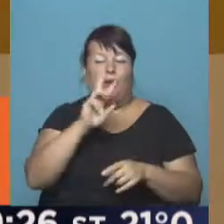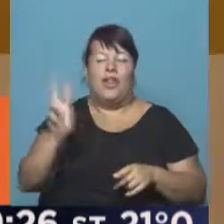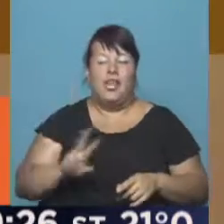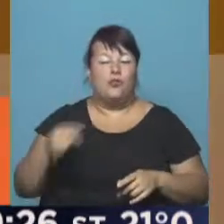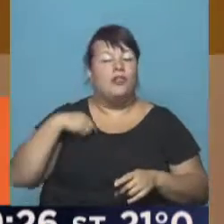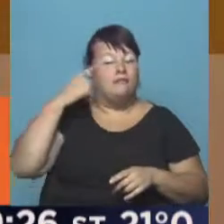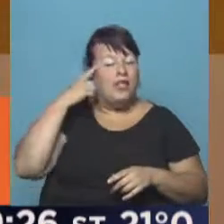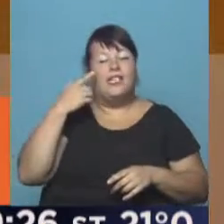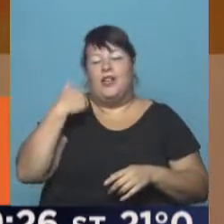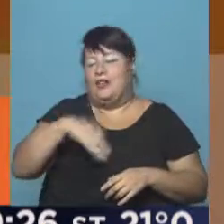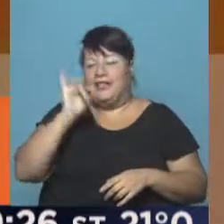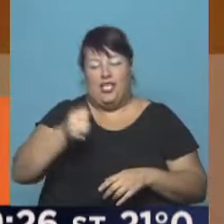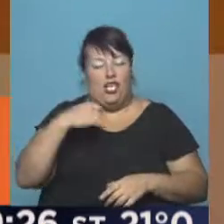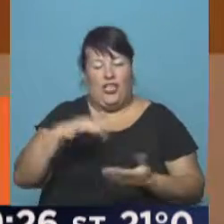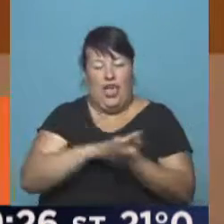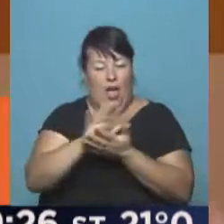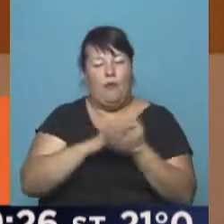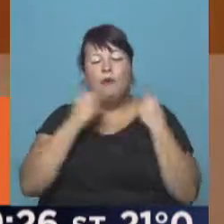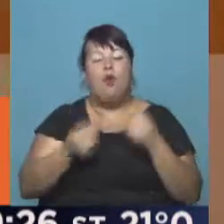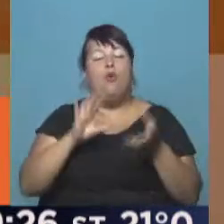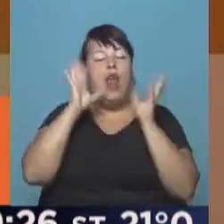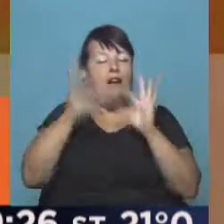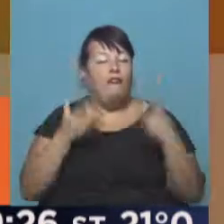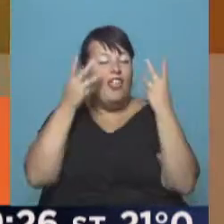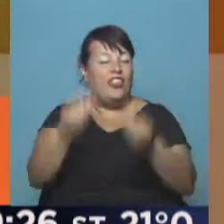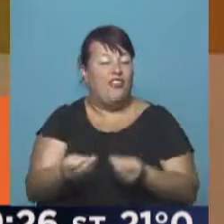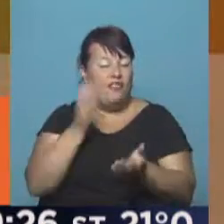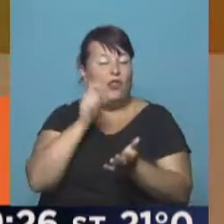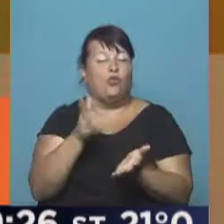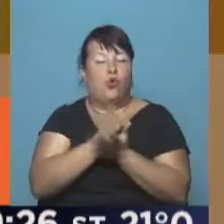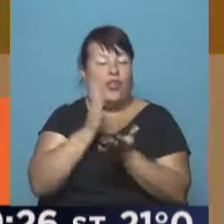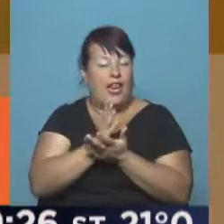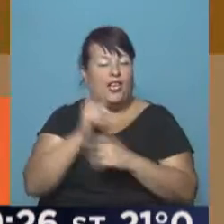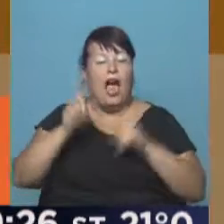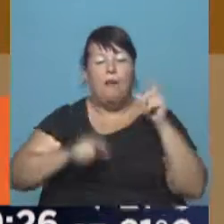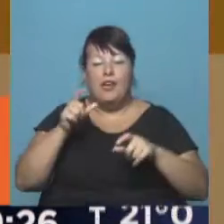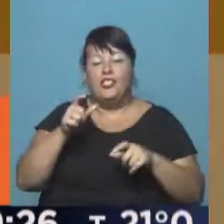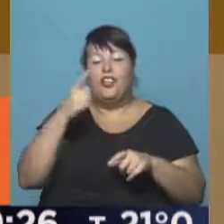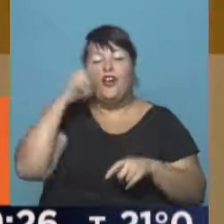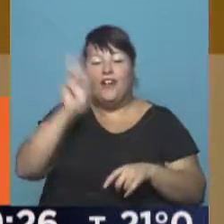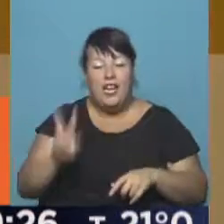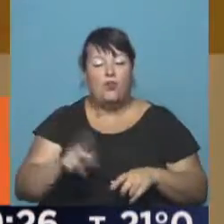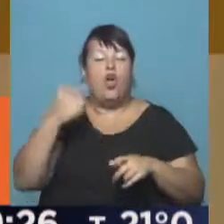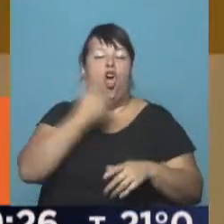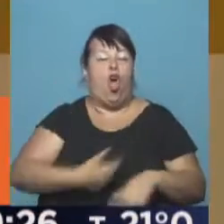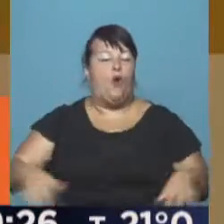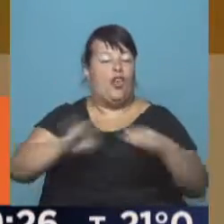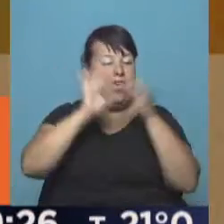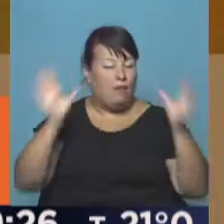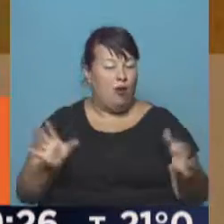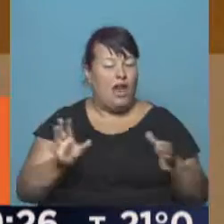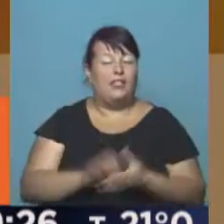creo que eso hay que hacerlo a toda costa. Porque una cosa es defender el derecho de los ciudadanos de Venezuela a tener un gobierno